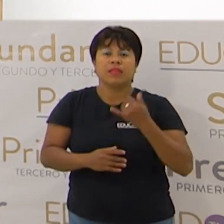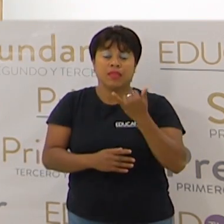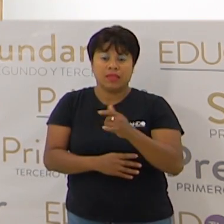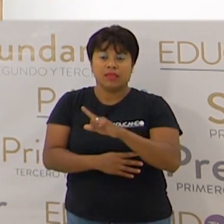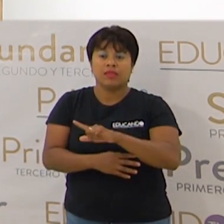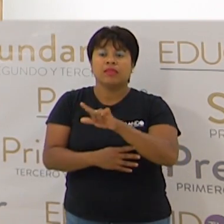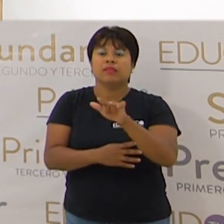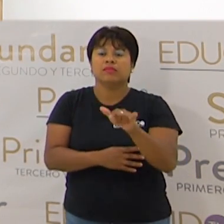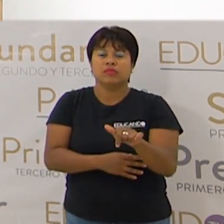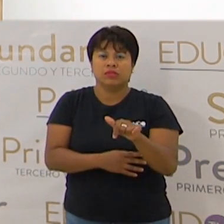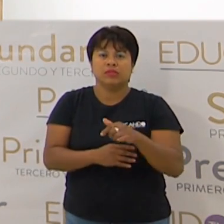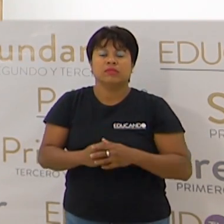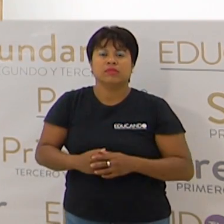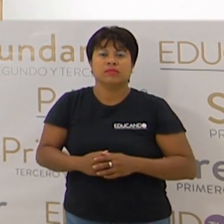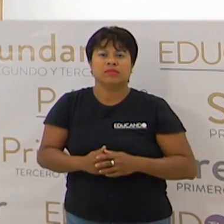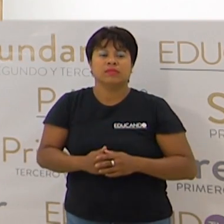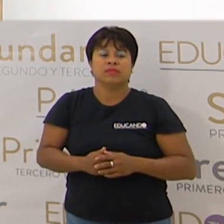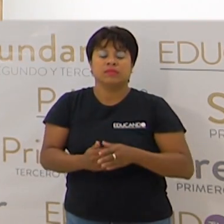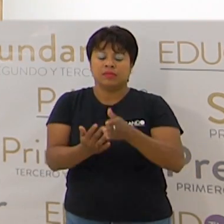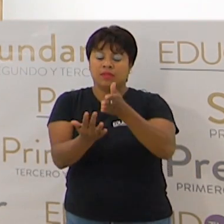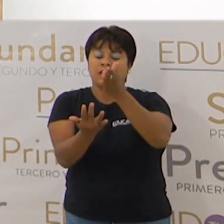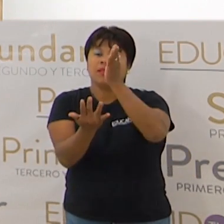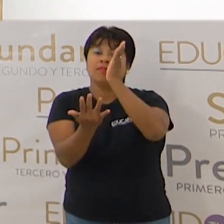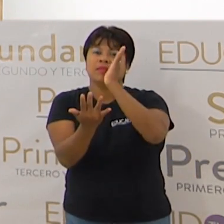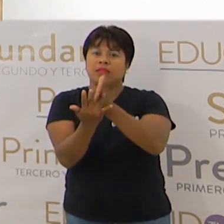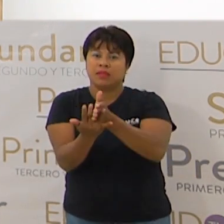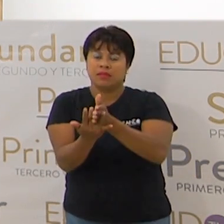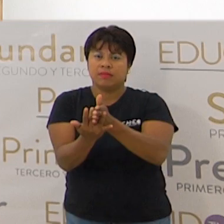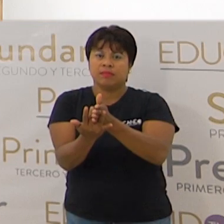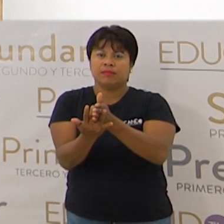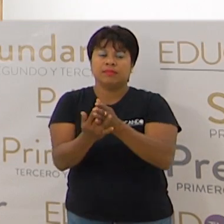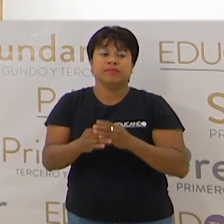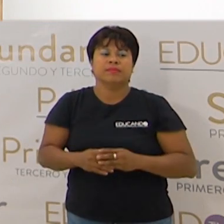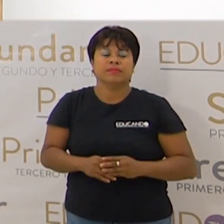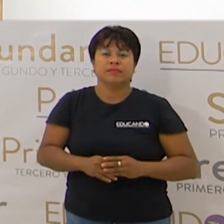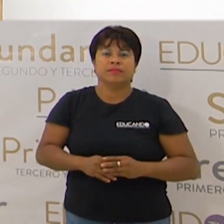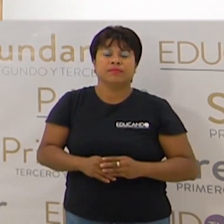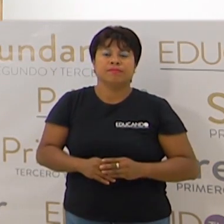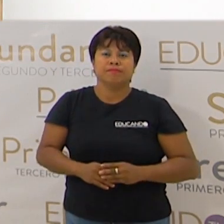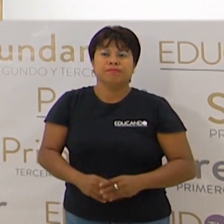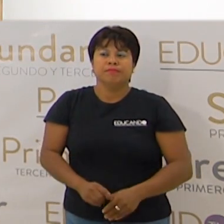y luego a la mitad,